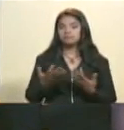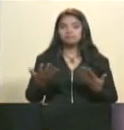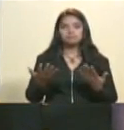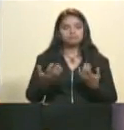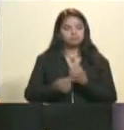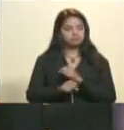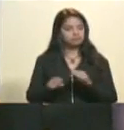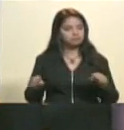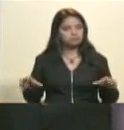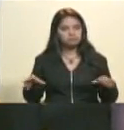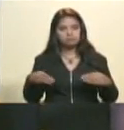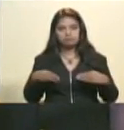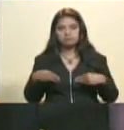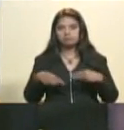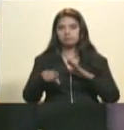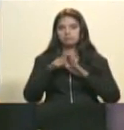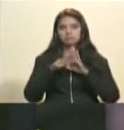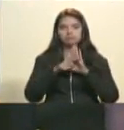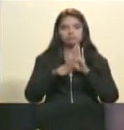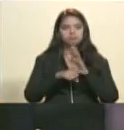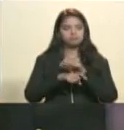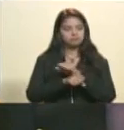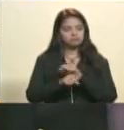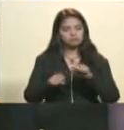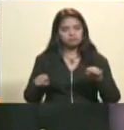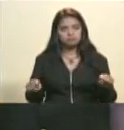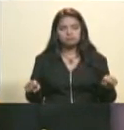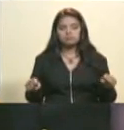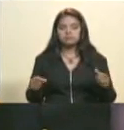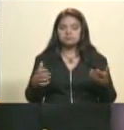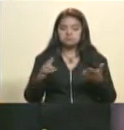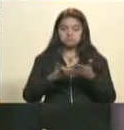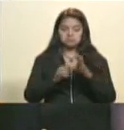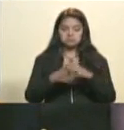inconcebible este tipo de medida, que alega